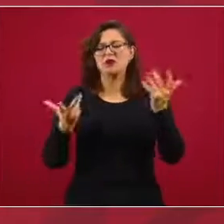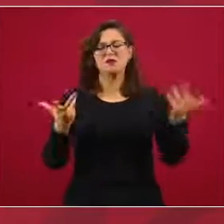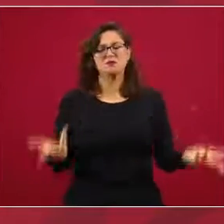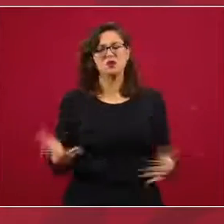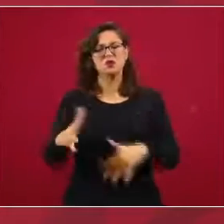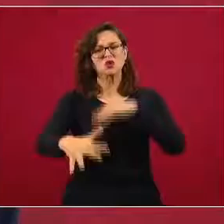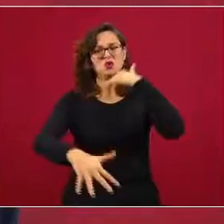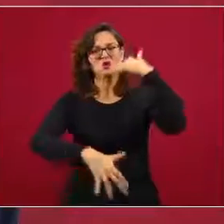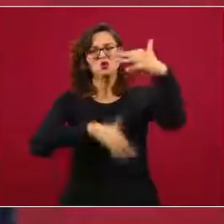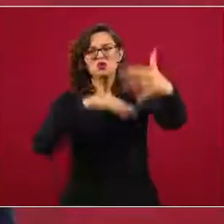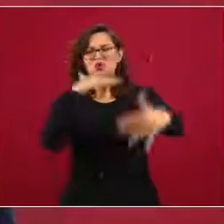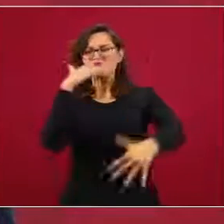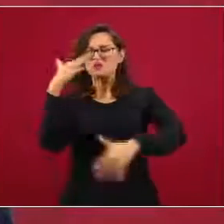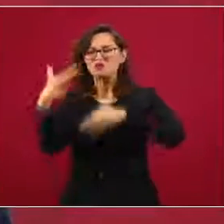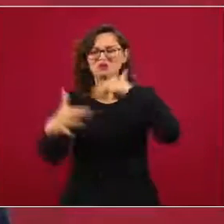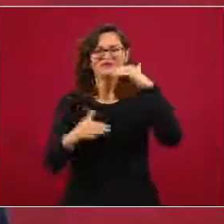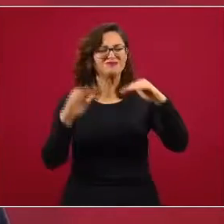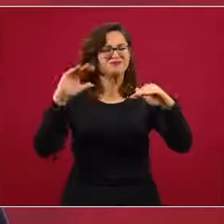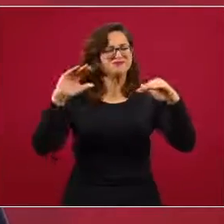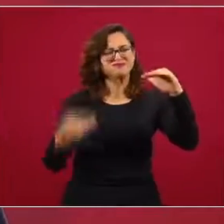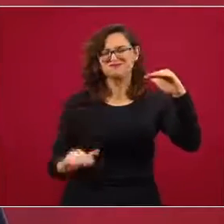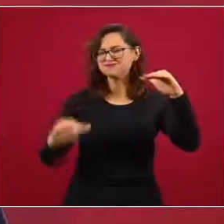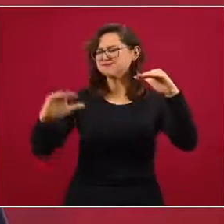que existe una monstruosa desigualdad.